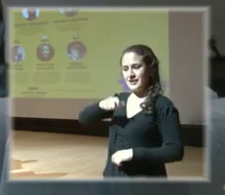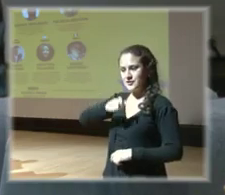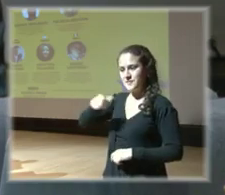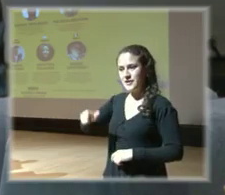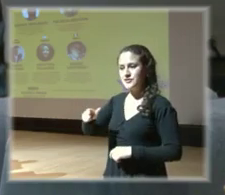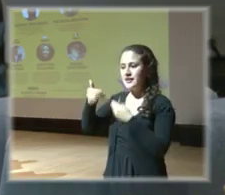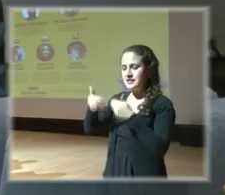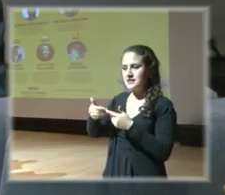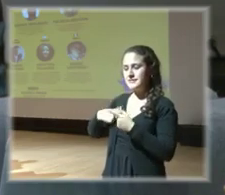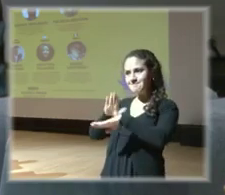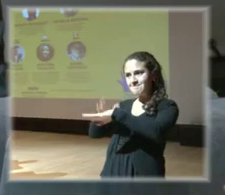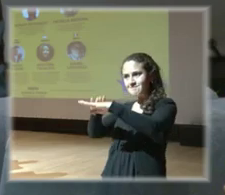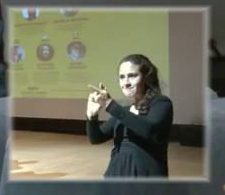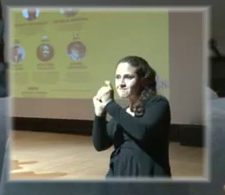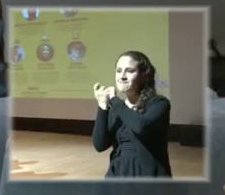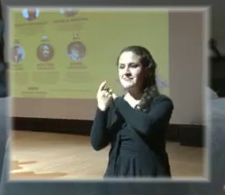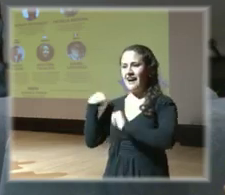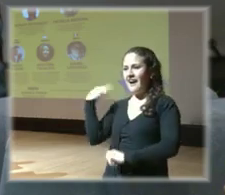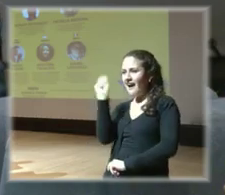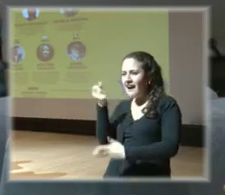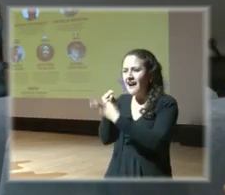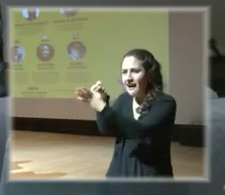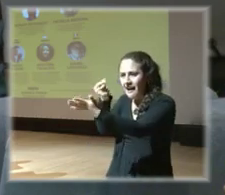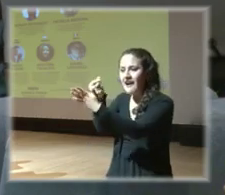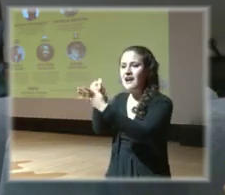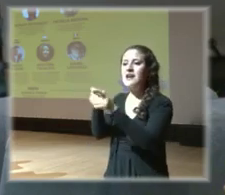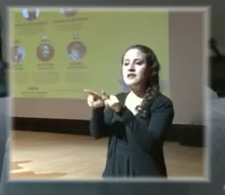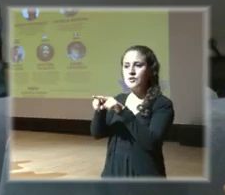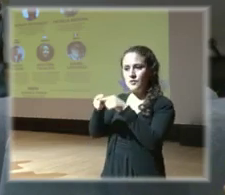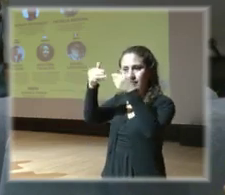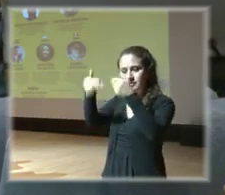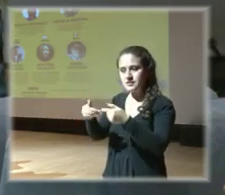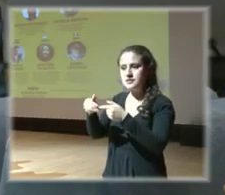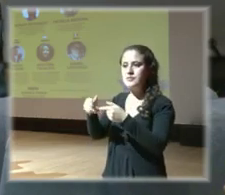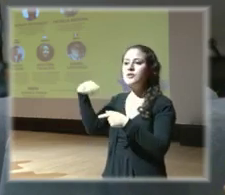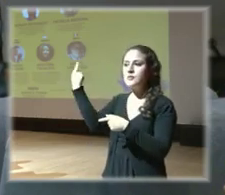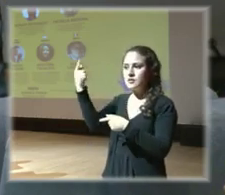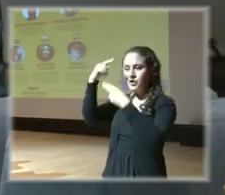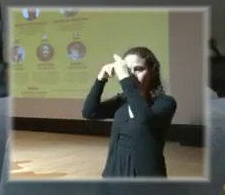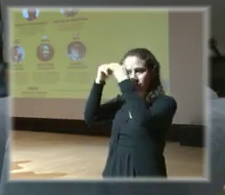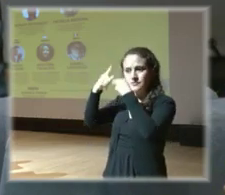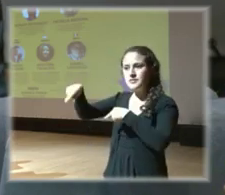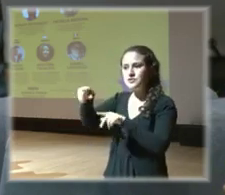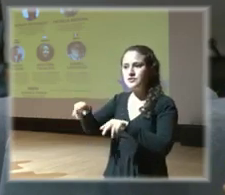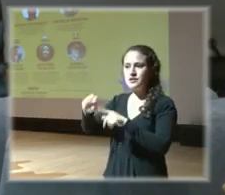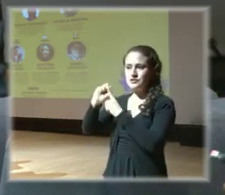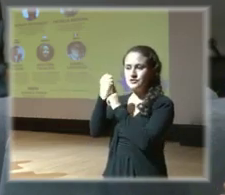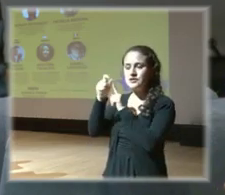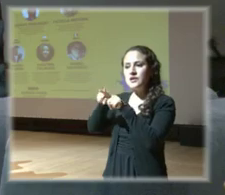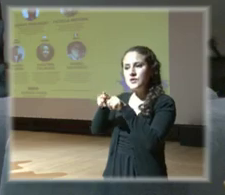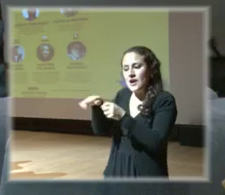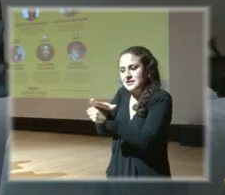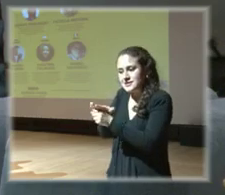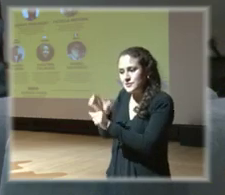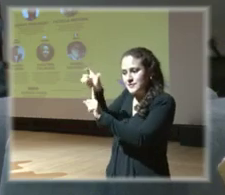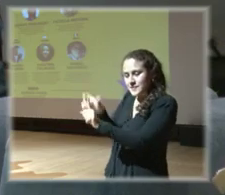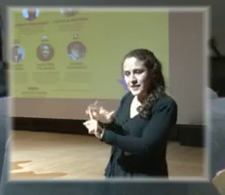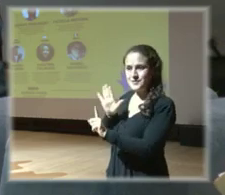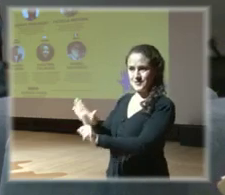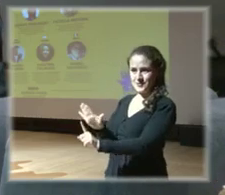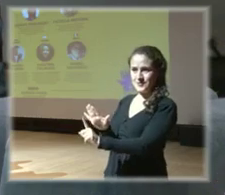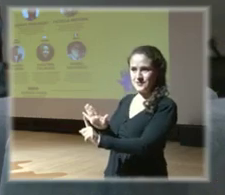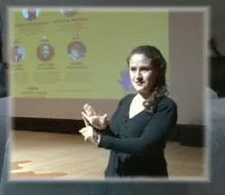con discapacidad durante muchos años, es que la discapacidad es una construcción social que tiene que ver con una condición de una persona y